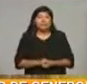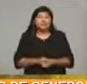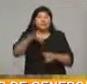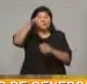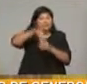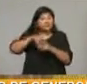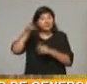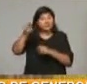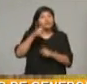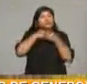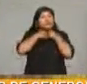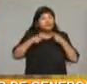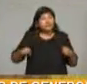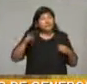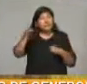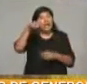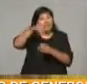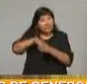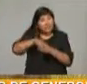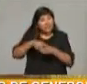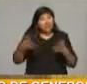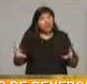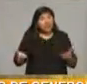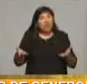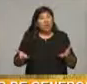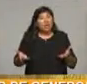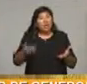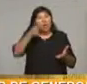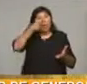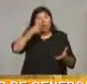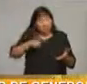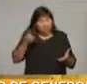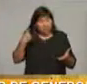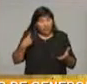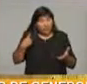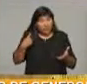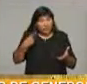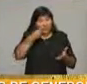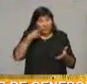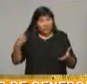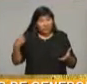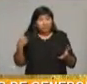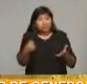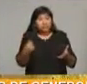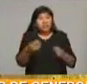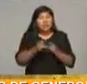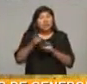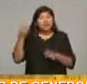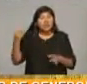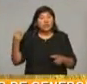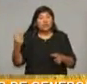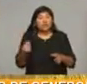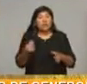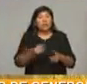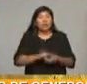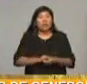también como la última incorporación que tuvimos dentro del equipo canción salvador de jujuy